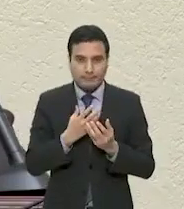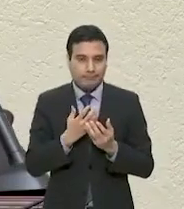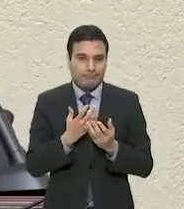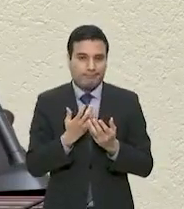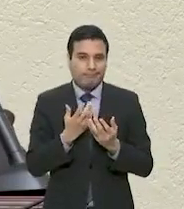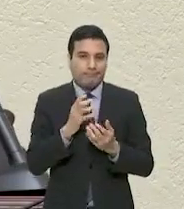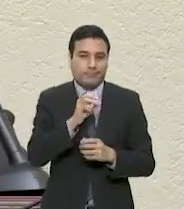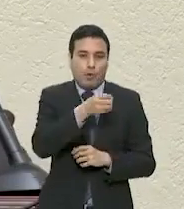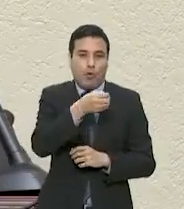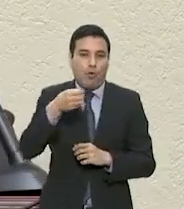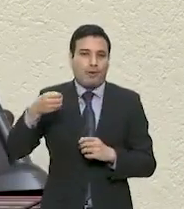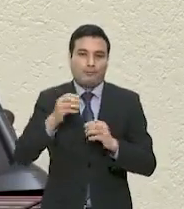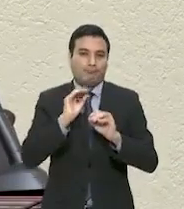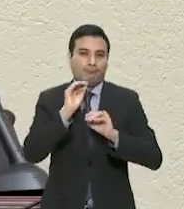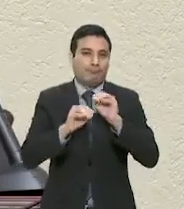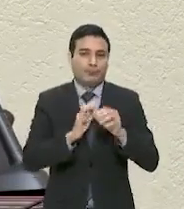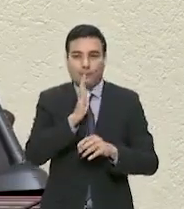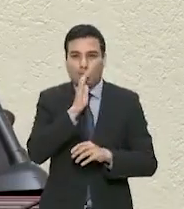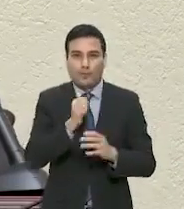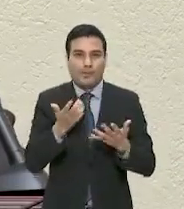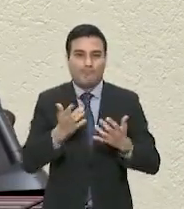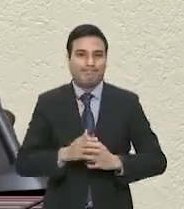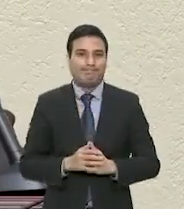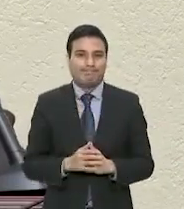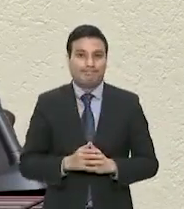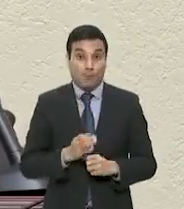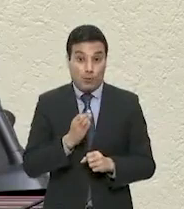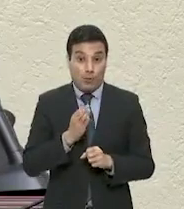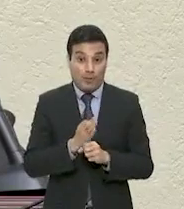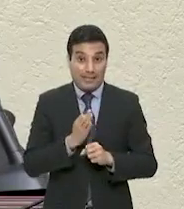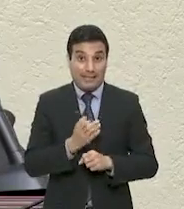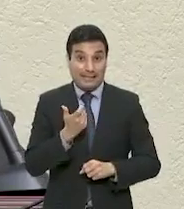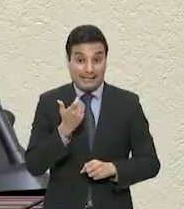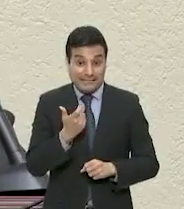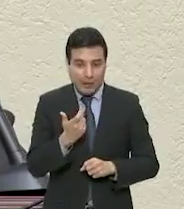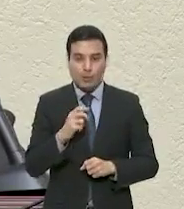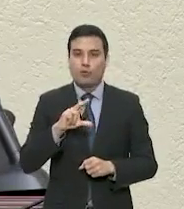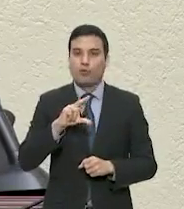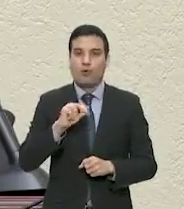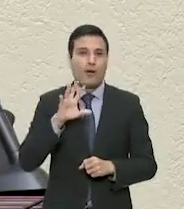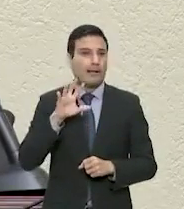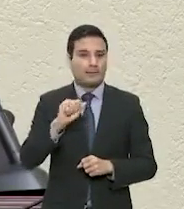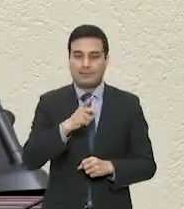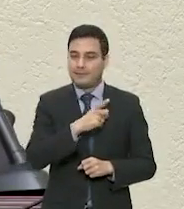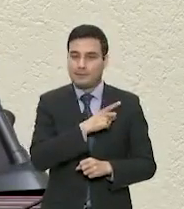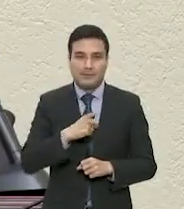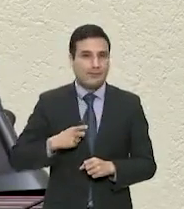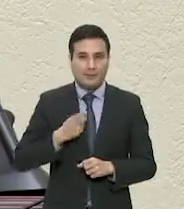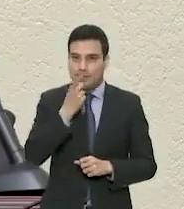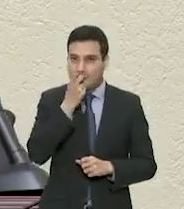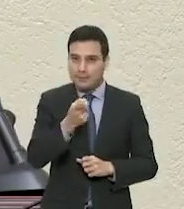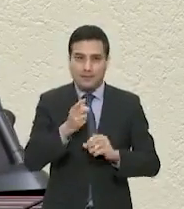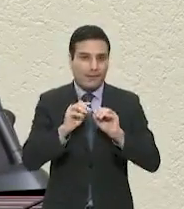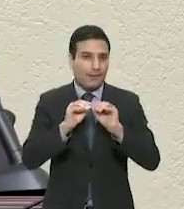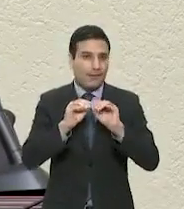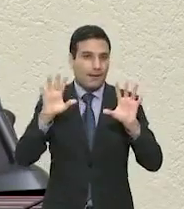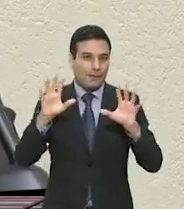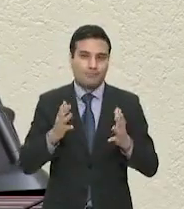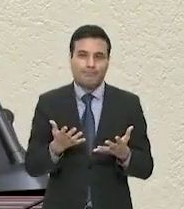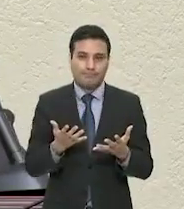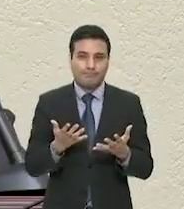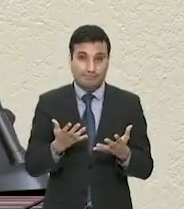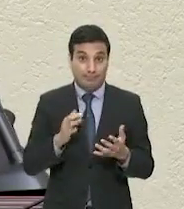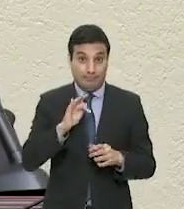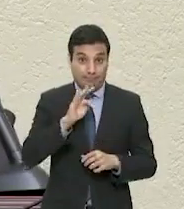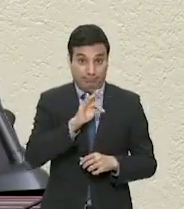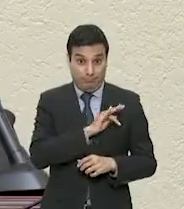con el dinero que tiene línea es simple y sencillamente no se puede organizar y en esto hay que ser categóricos y claros no se puede realizar un